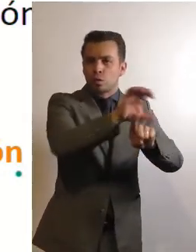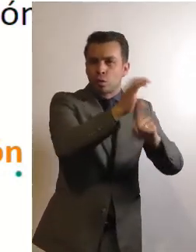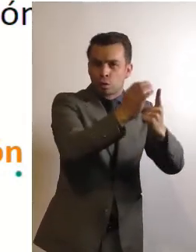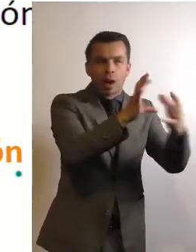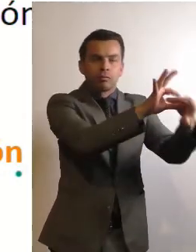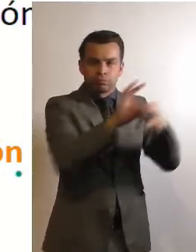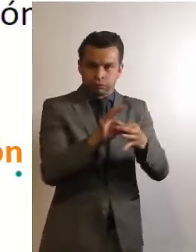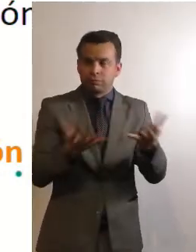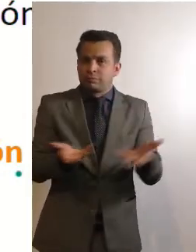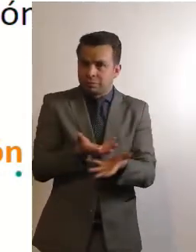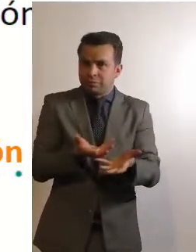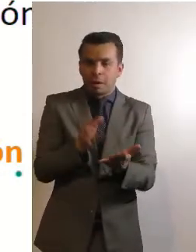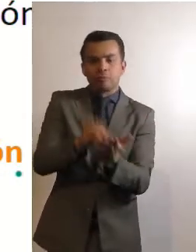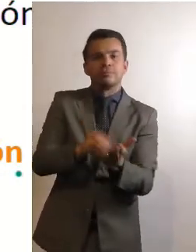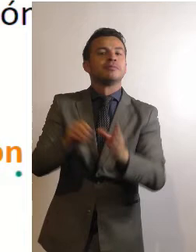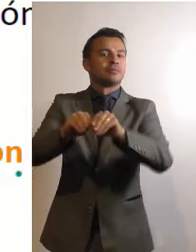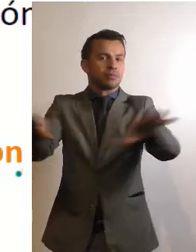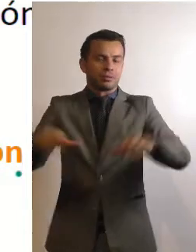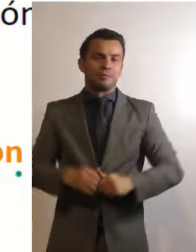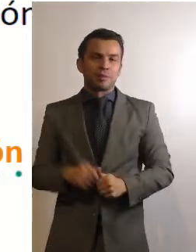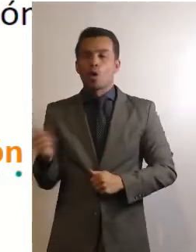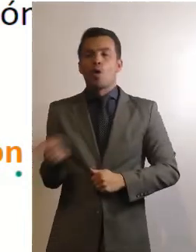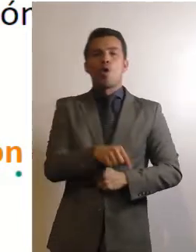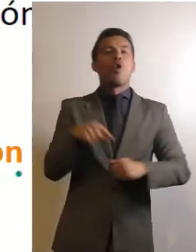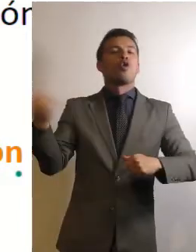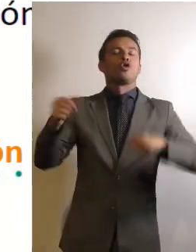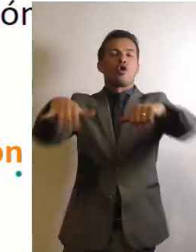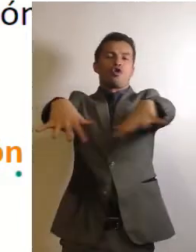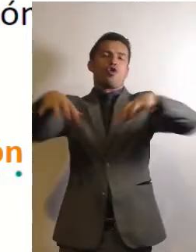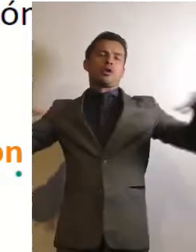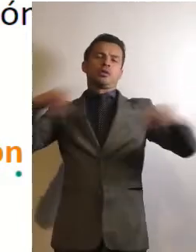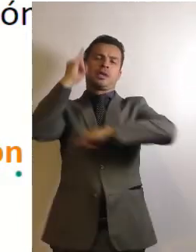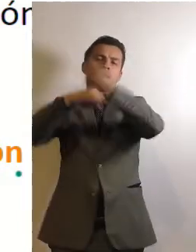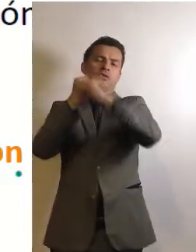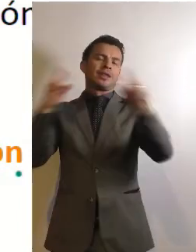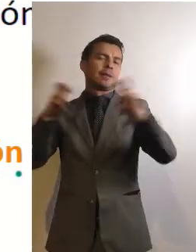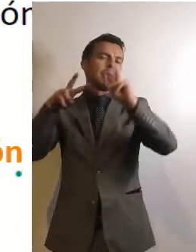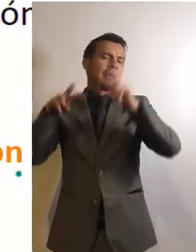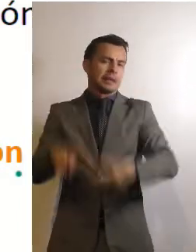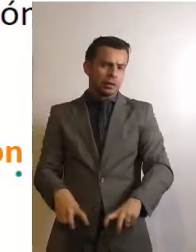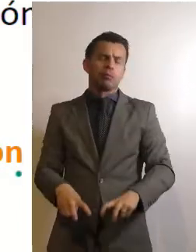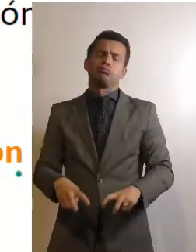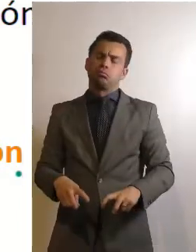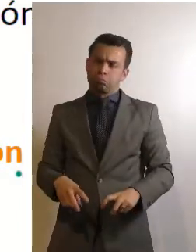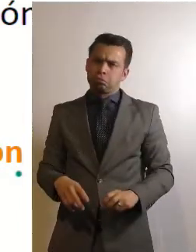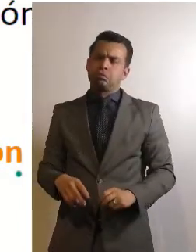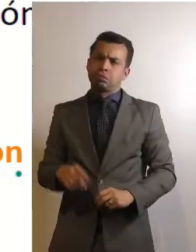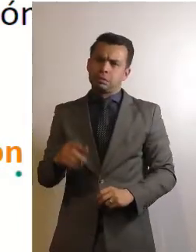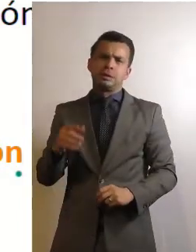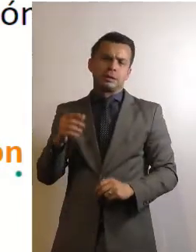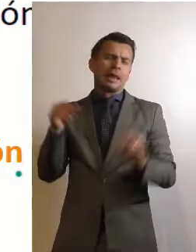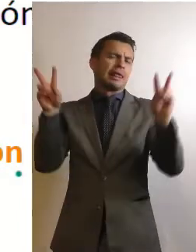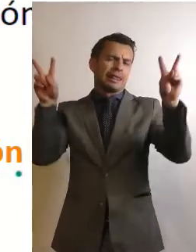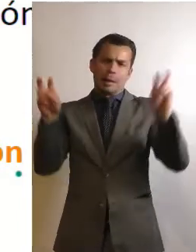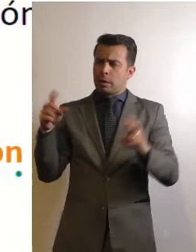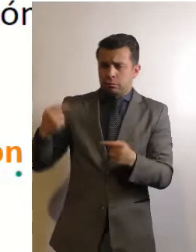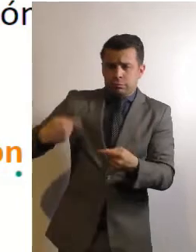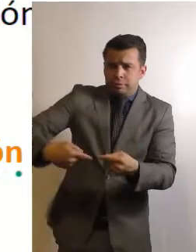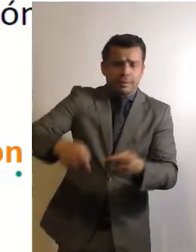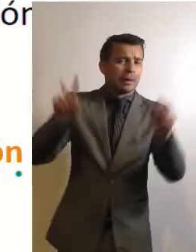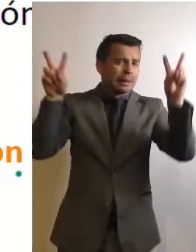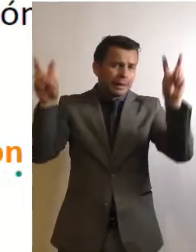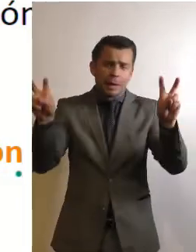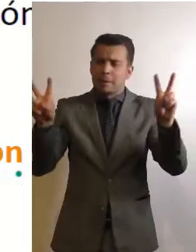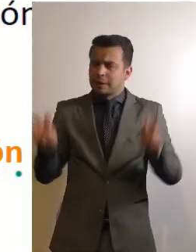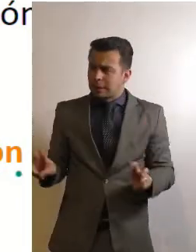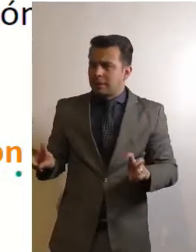Nuestro Congreso Institucional de Investigaciones, que ha tenido pues diferentes temáticas,